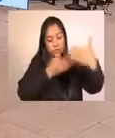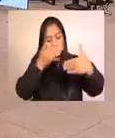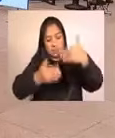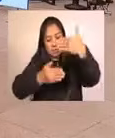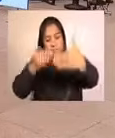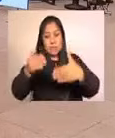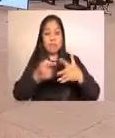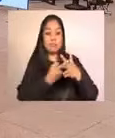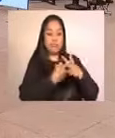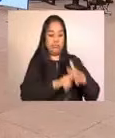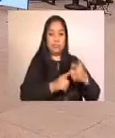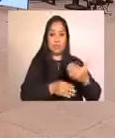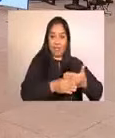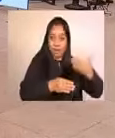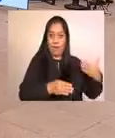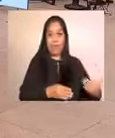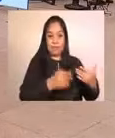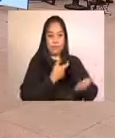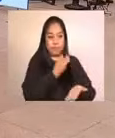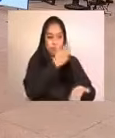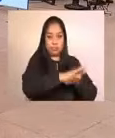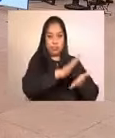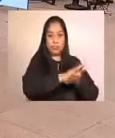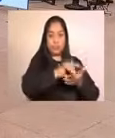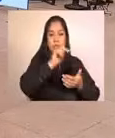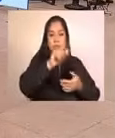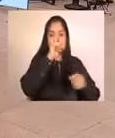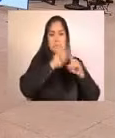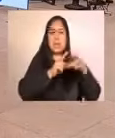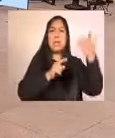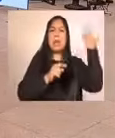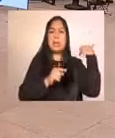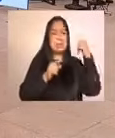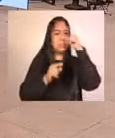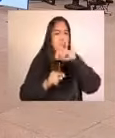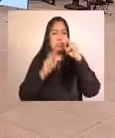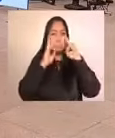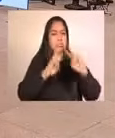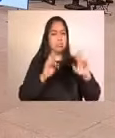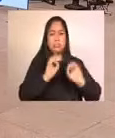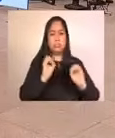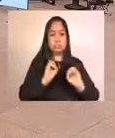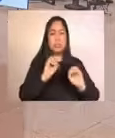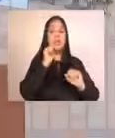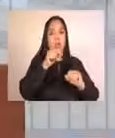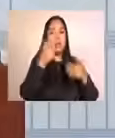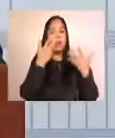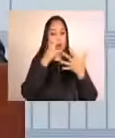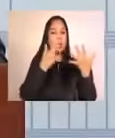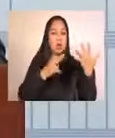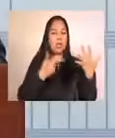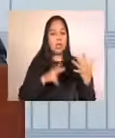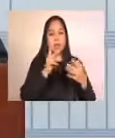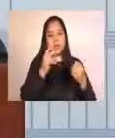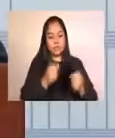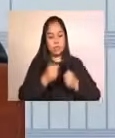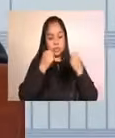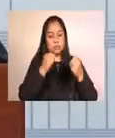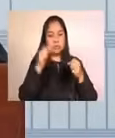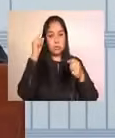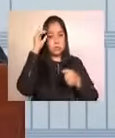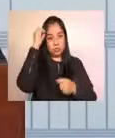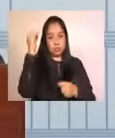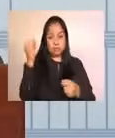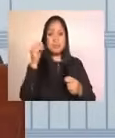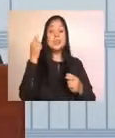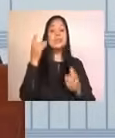de preinversión, que es una fase que había estado históricamente descuidada, se están revisando y fortaleciendo también los criterios técnicos